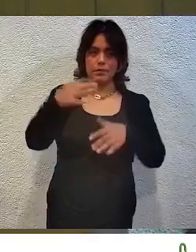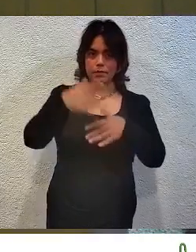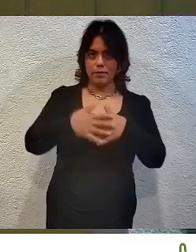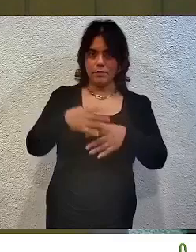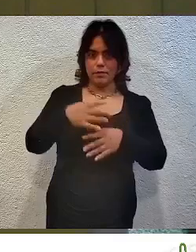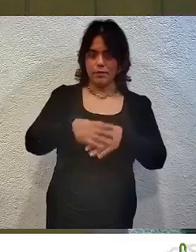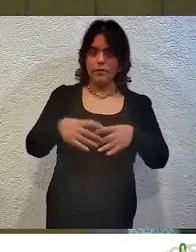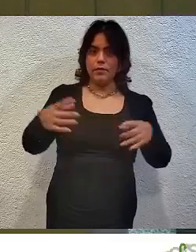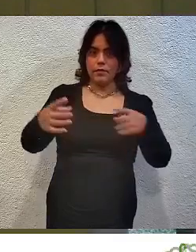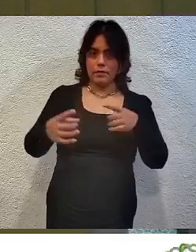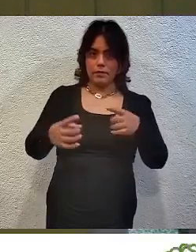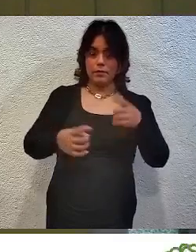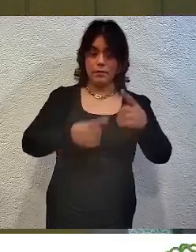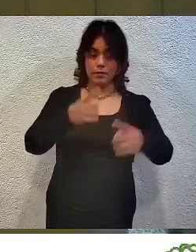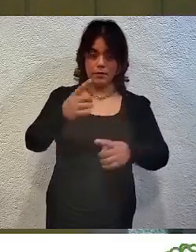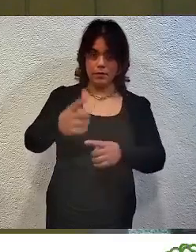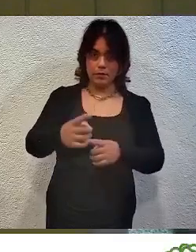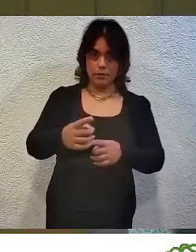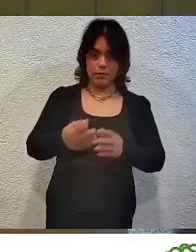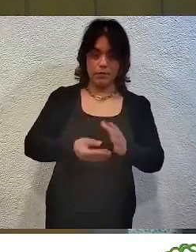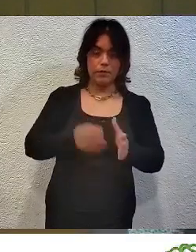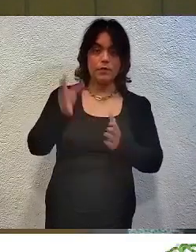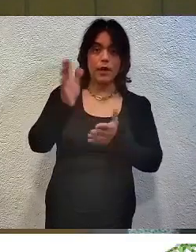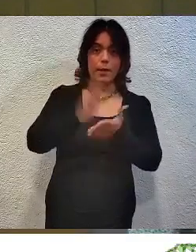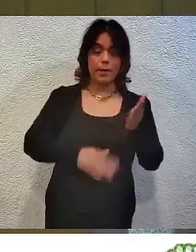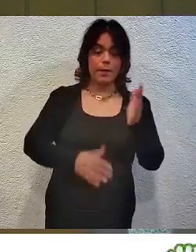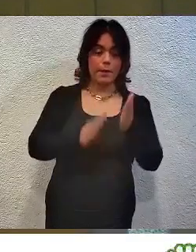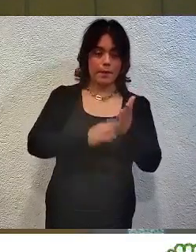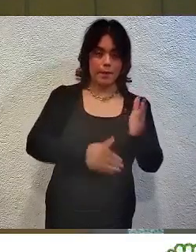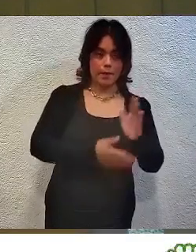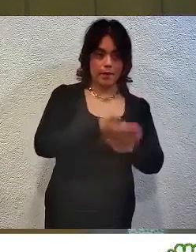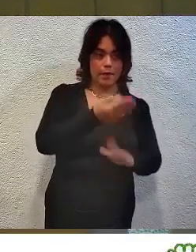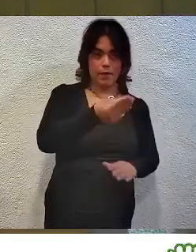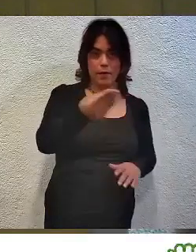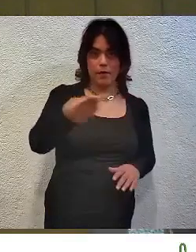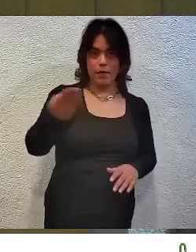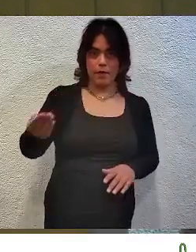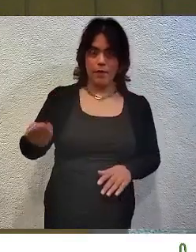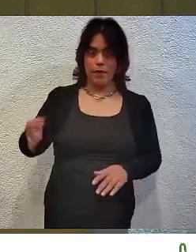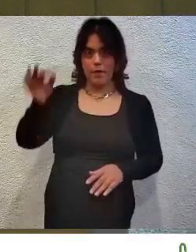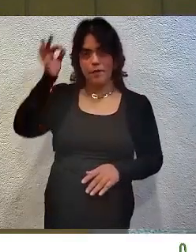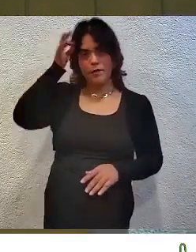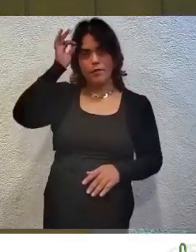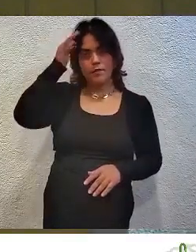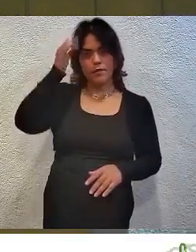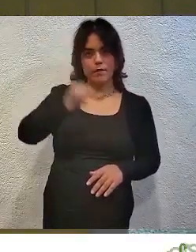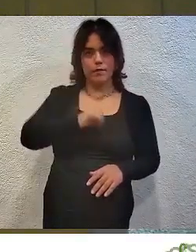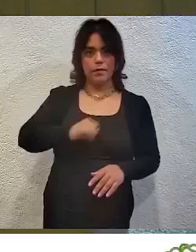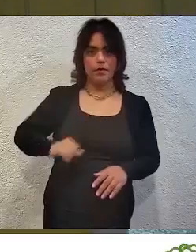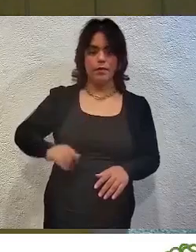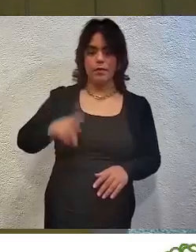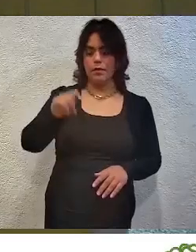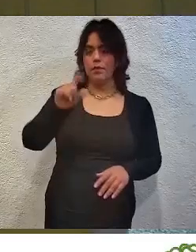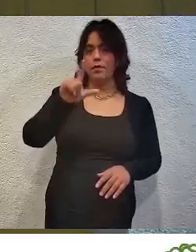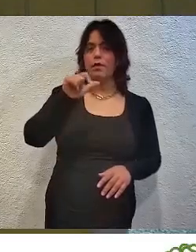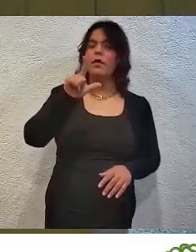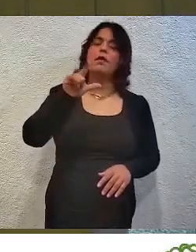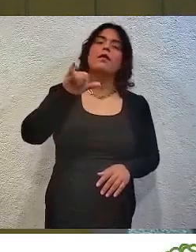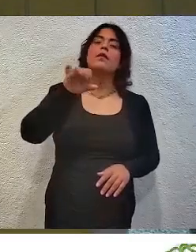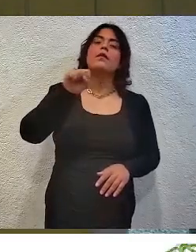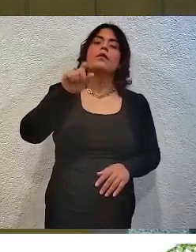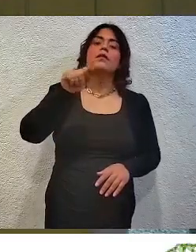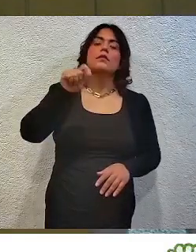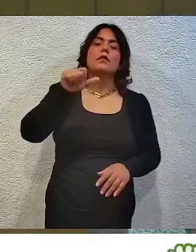exactamente al momento de la entrega de las constancias de las regidurías en el Ayuntamiento de Tlalixtaquilla, se expidieron